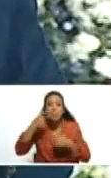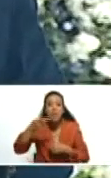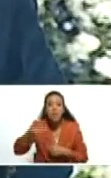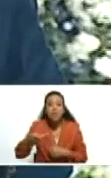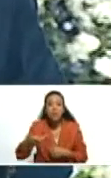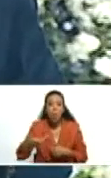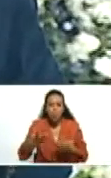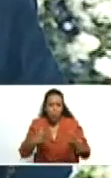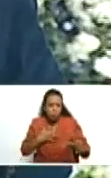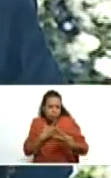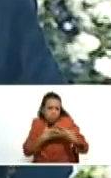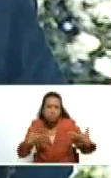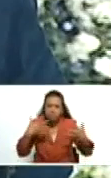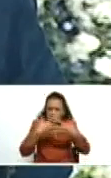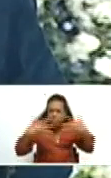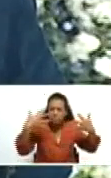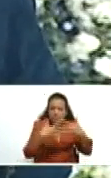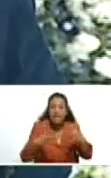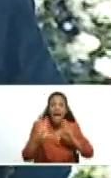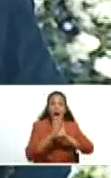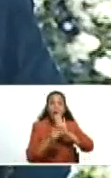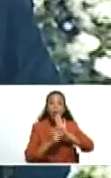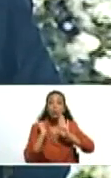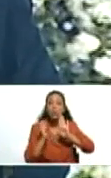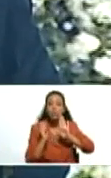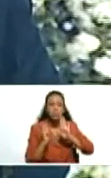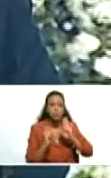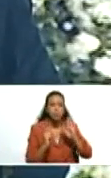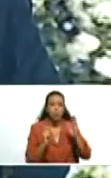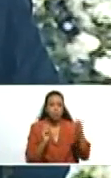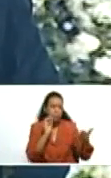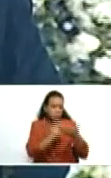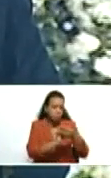corredactores de la Constitución,